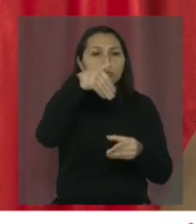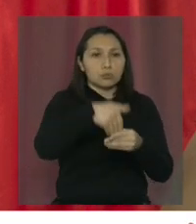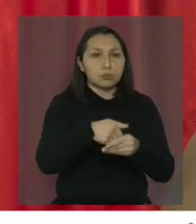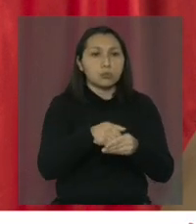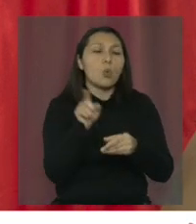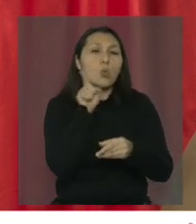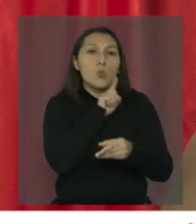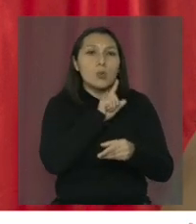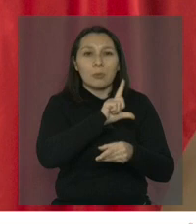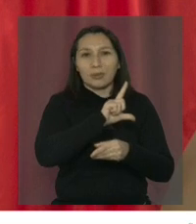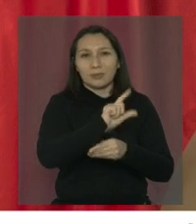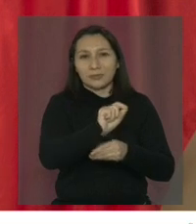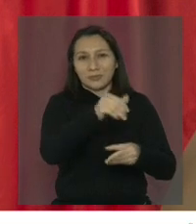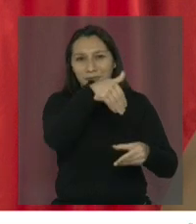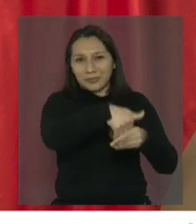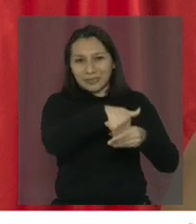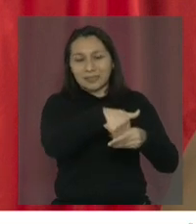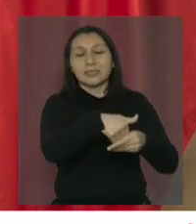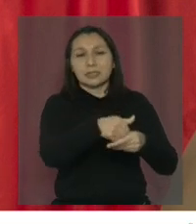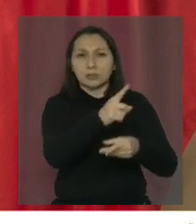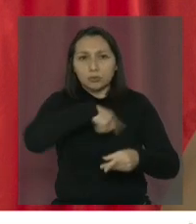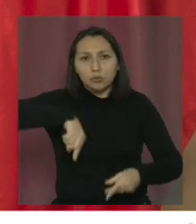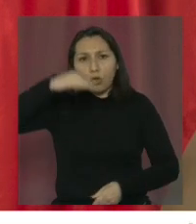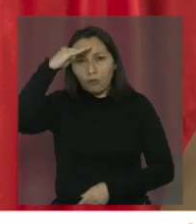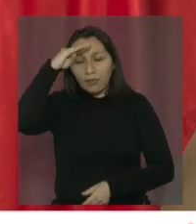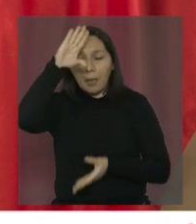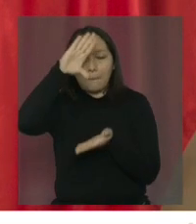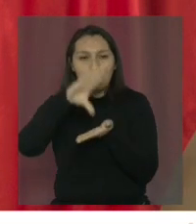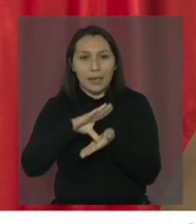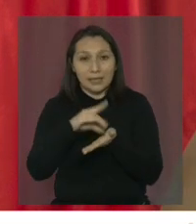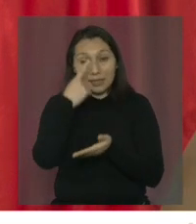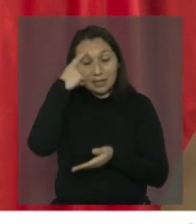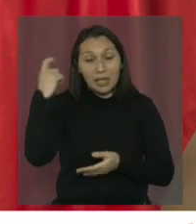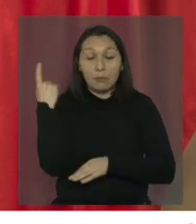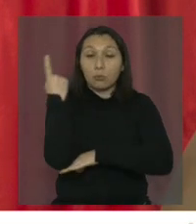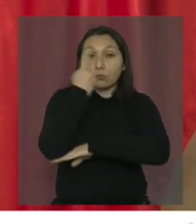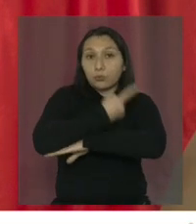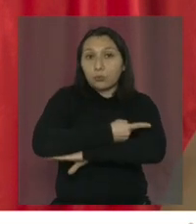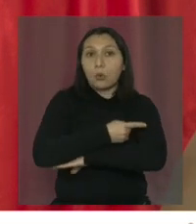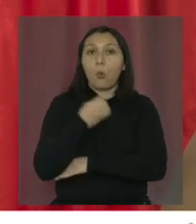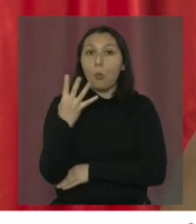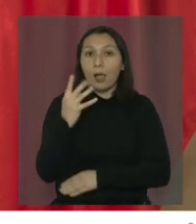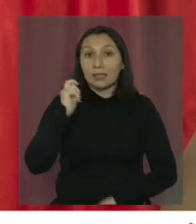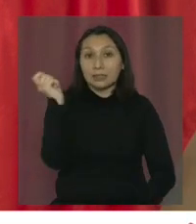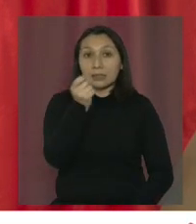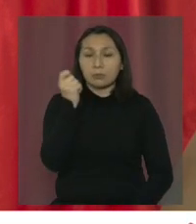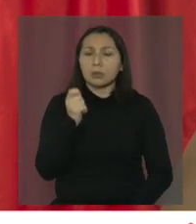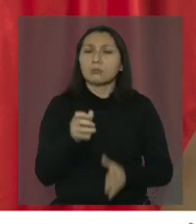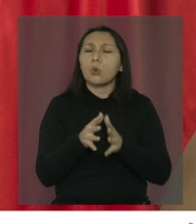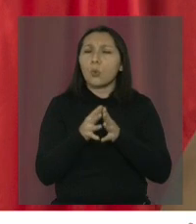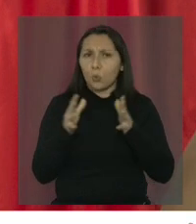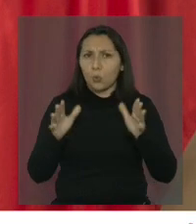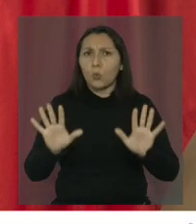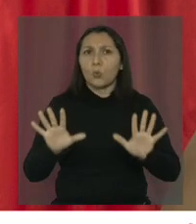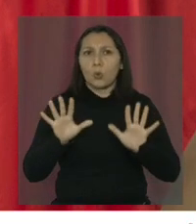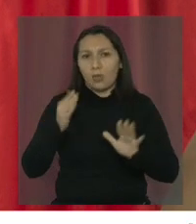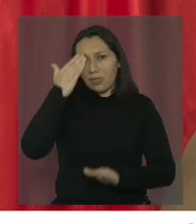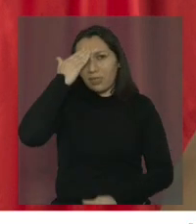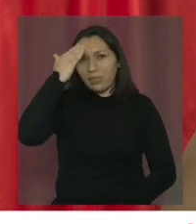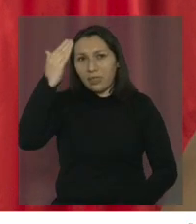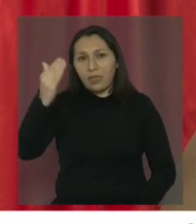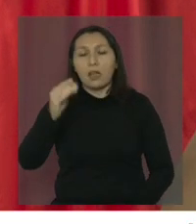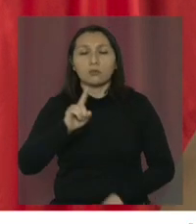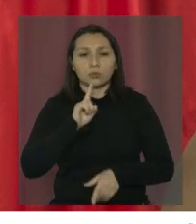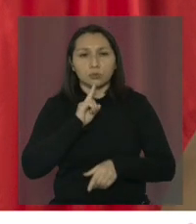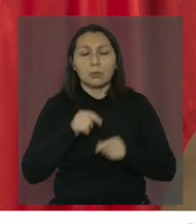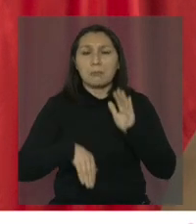salida confiamos en nuestro país creemos que la jornada el 4 de septiembre va a ser una gran jornada porque va a